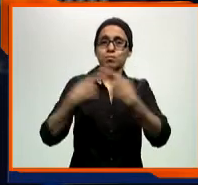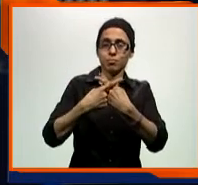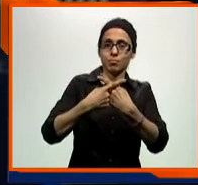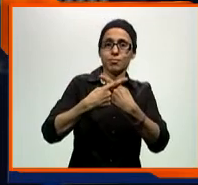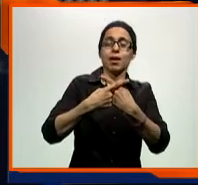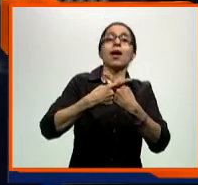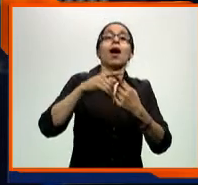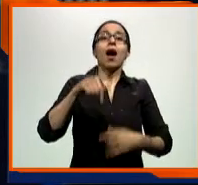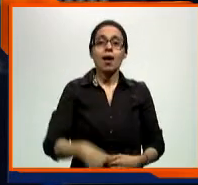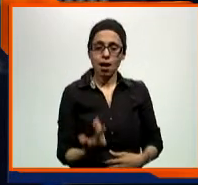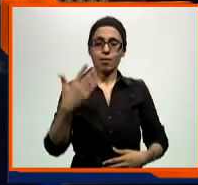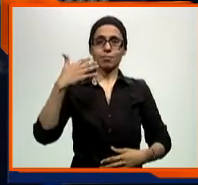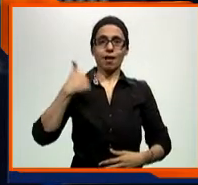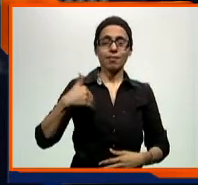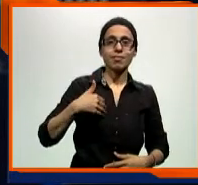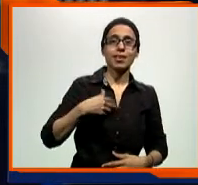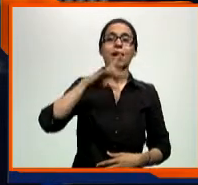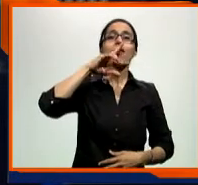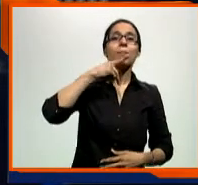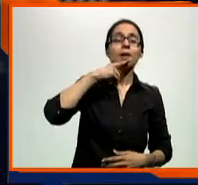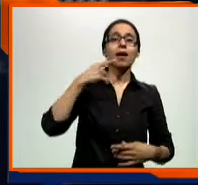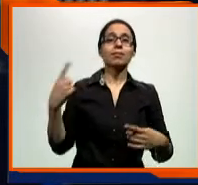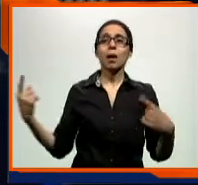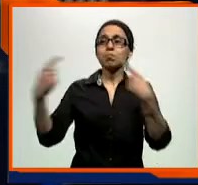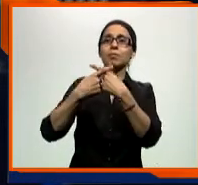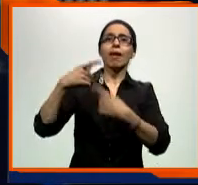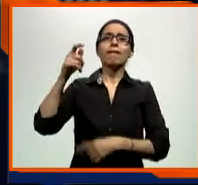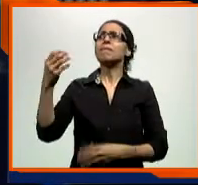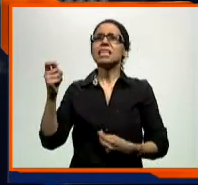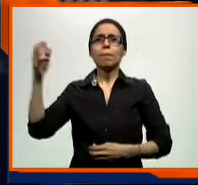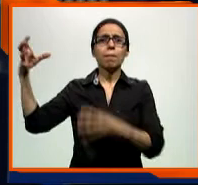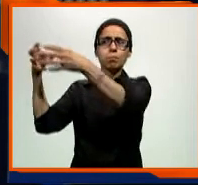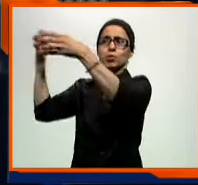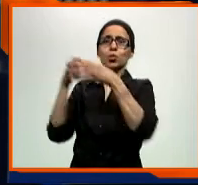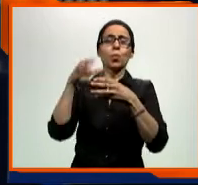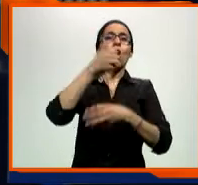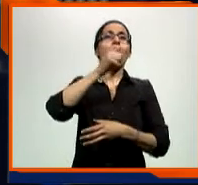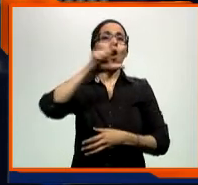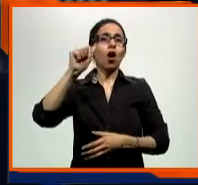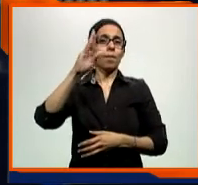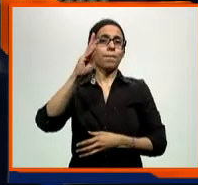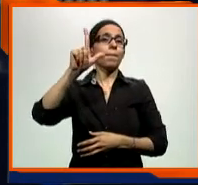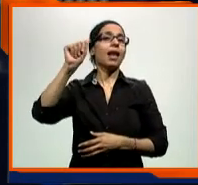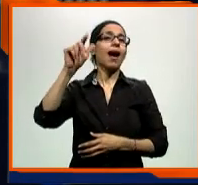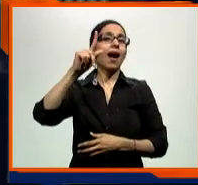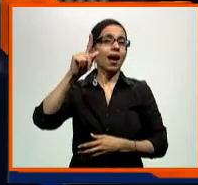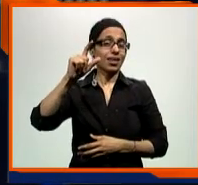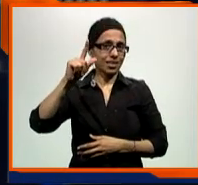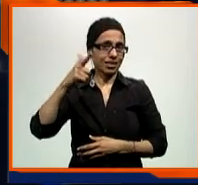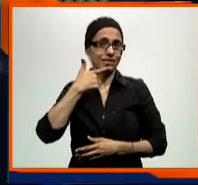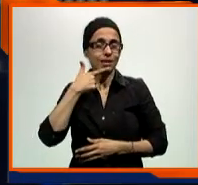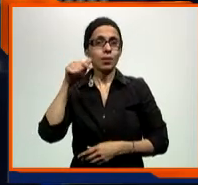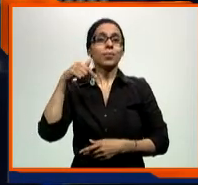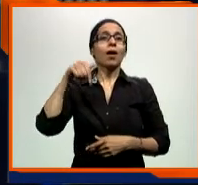Pumas reciben aquí en el Estadio Único de La Plata a los All Blacks, único puntero de este certamen. Van por el tricampeonato y justamente nuestros